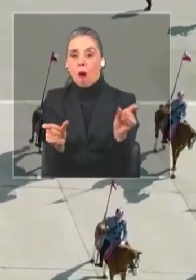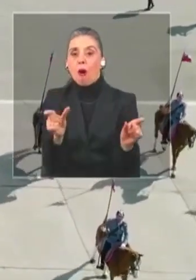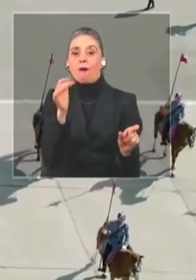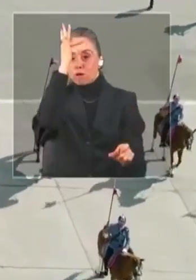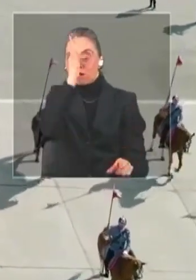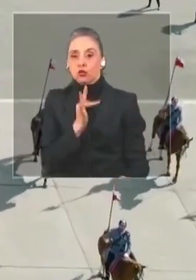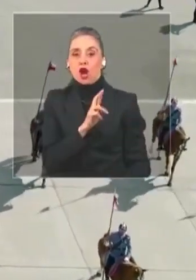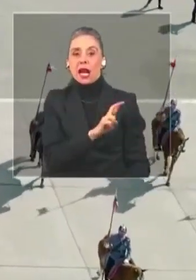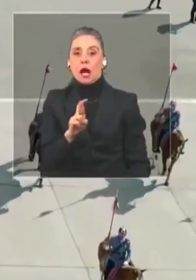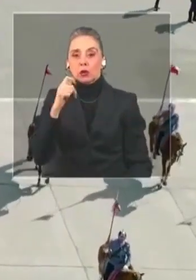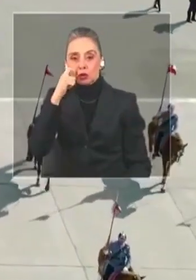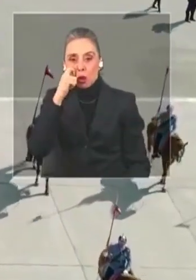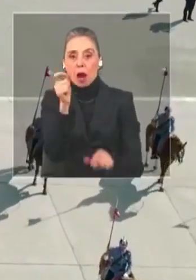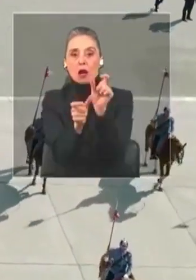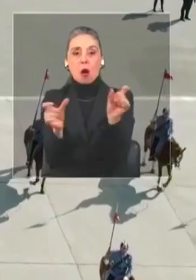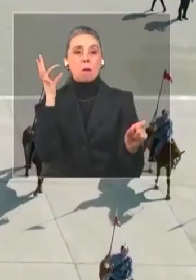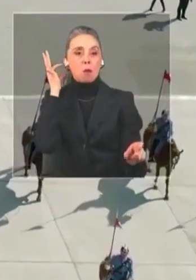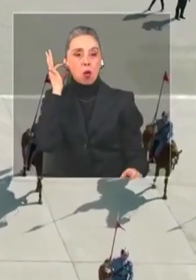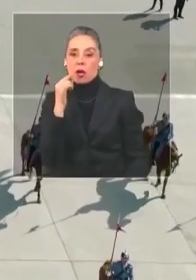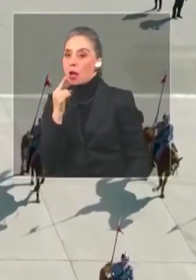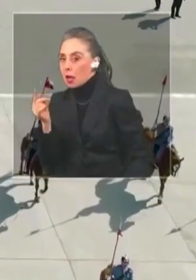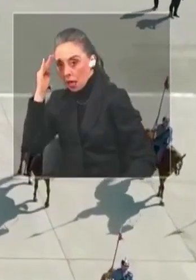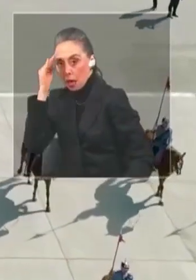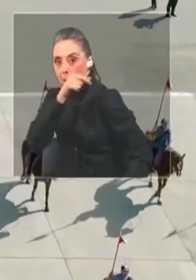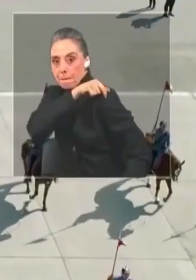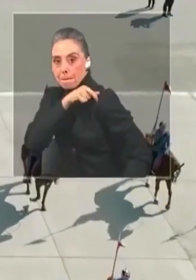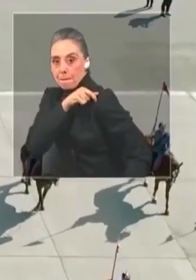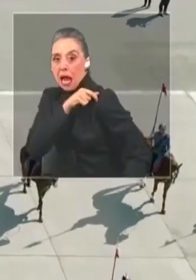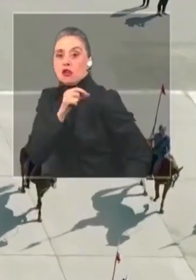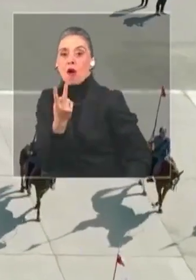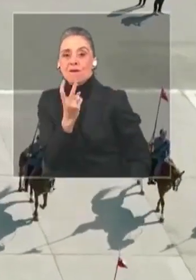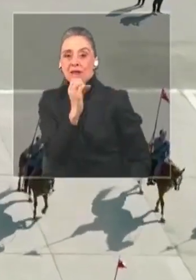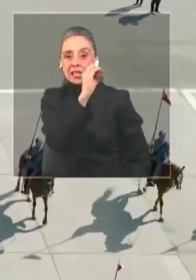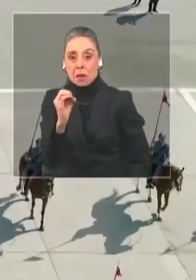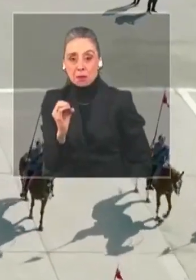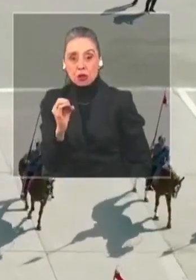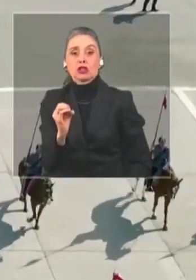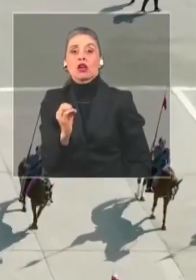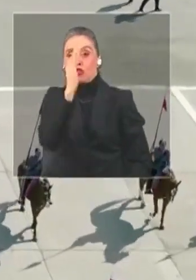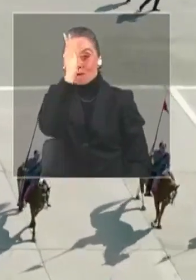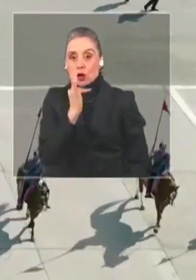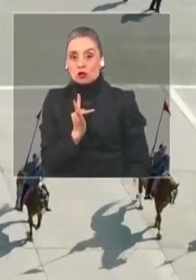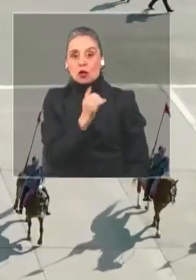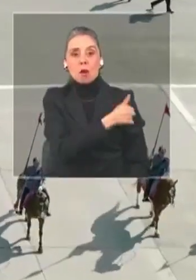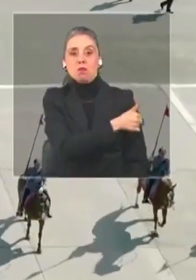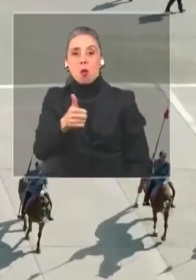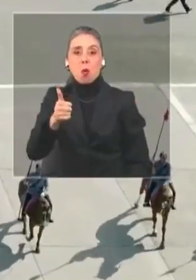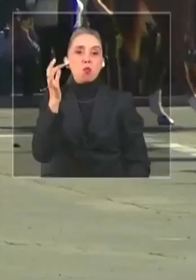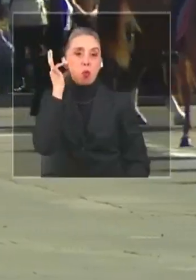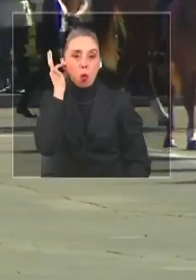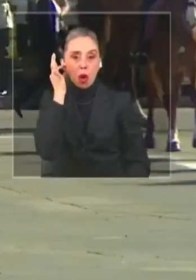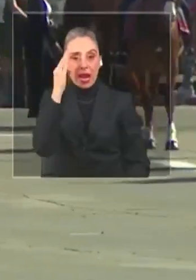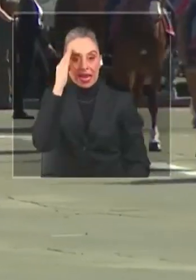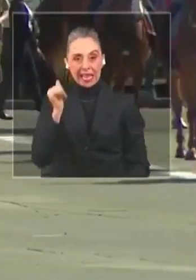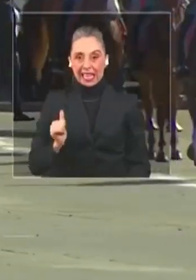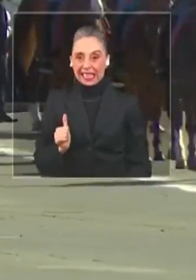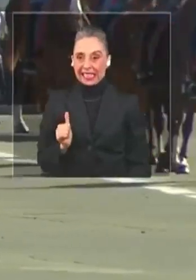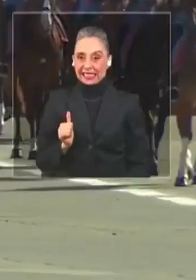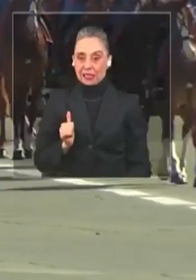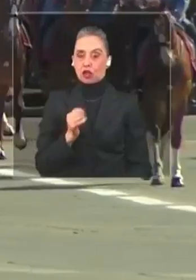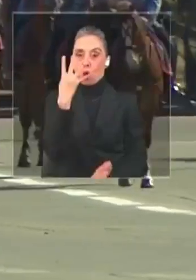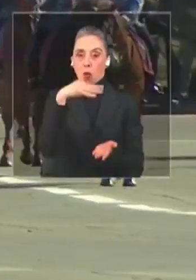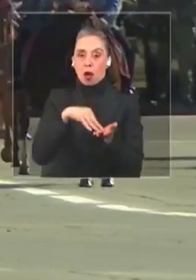las mujeres también, mayor. Hoy día el 20% de las fuerzas, entiendo, son puras mujeres, ¿o no? Exactamente, de hecho el ejército en particular, de